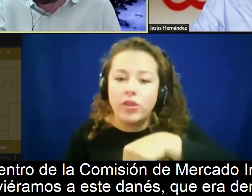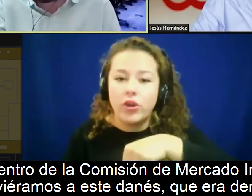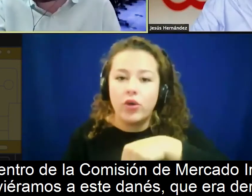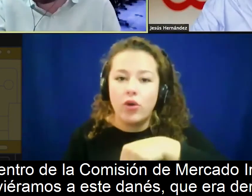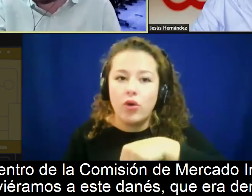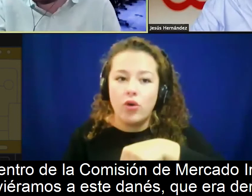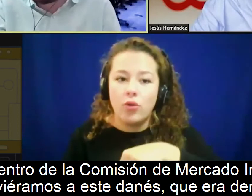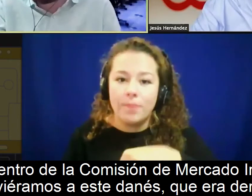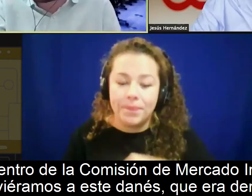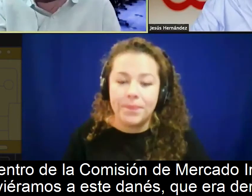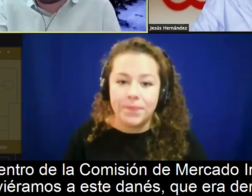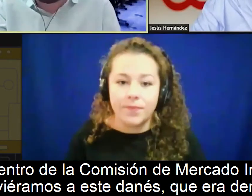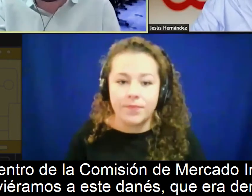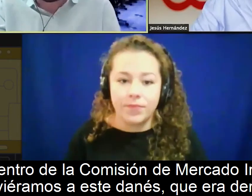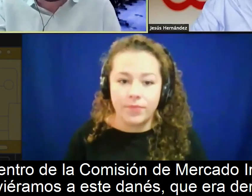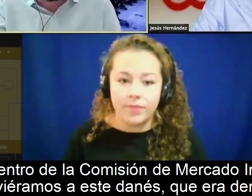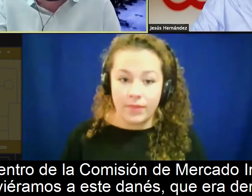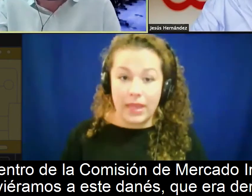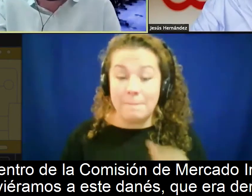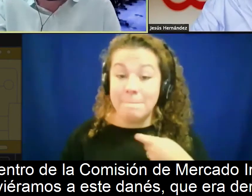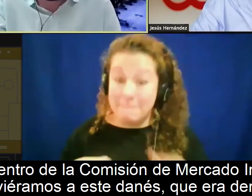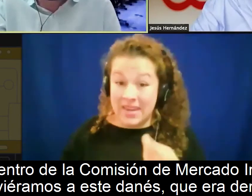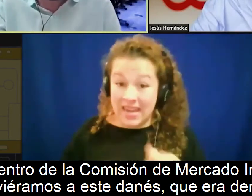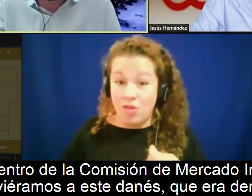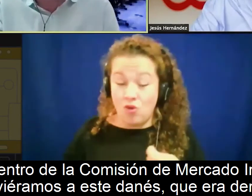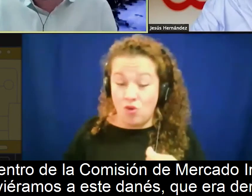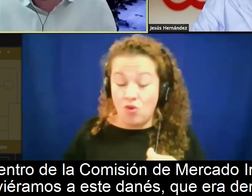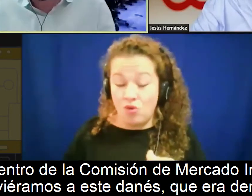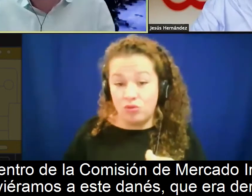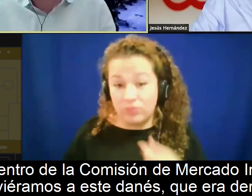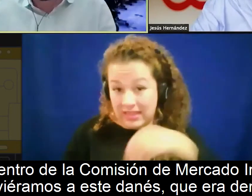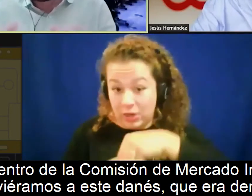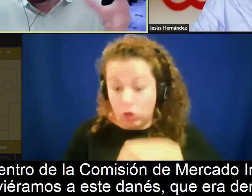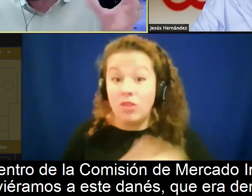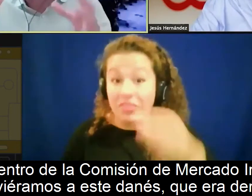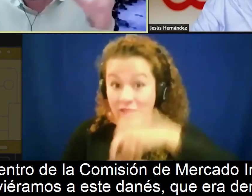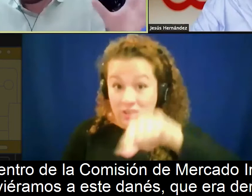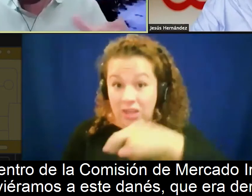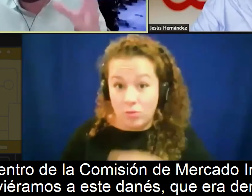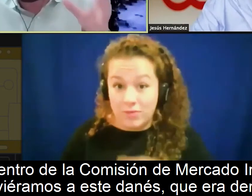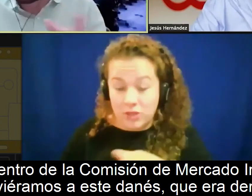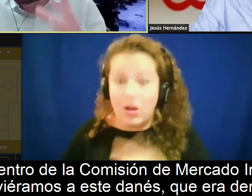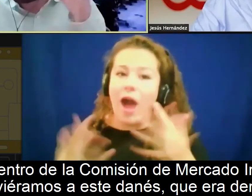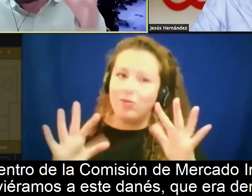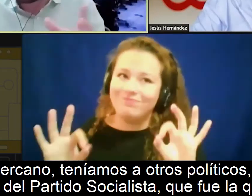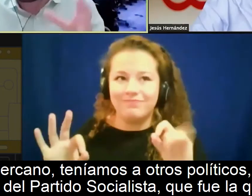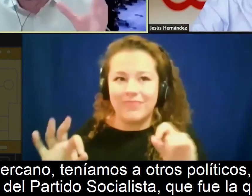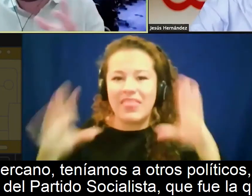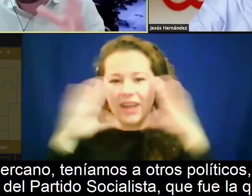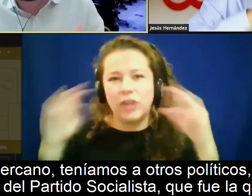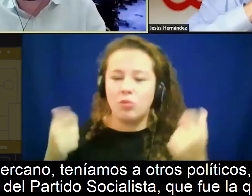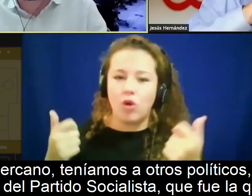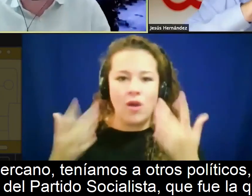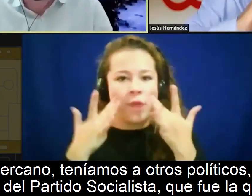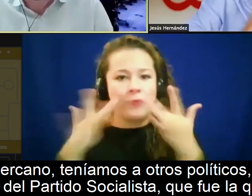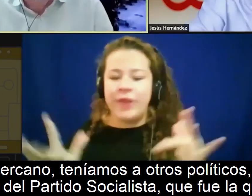de Mercado Interior, por ejemplo, aunque tuviéramos a este danés que era un poco más demasiado neutral y muy alejado y muy